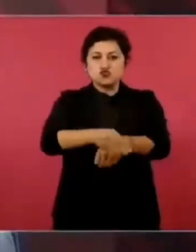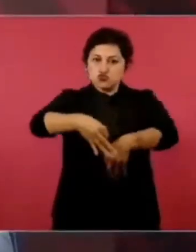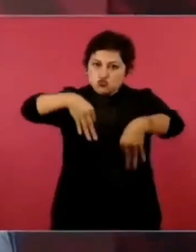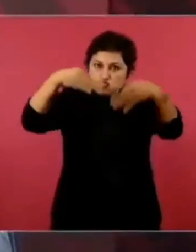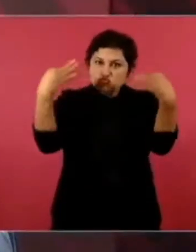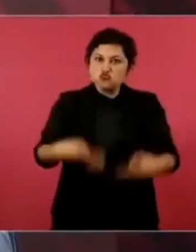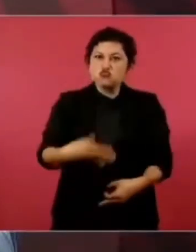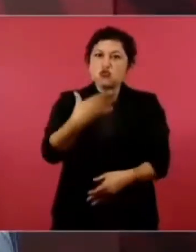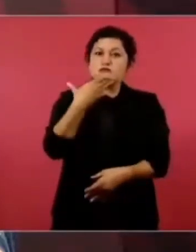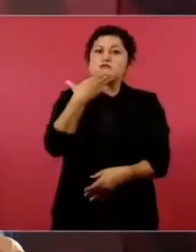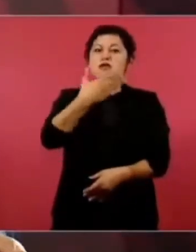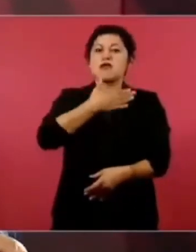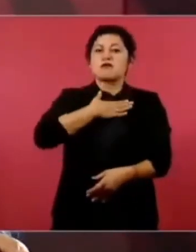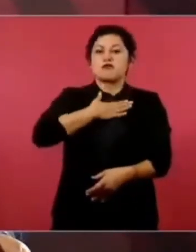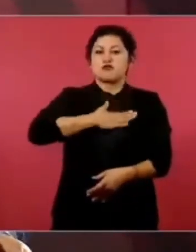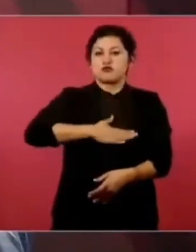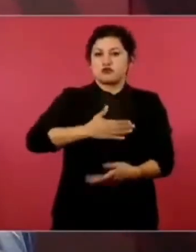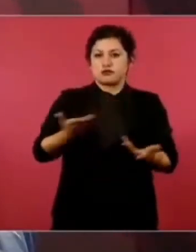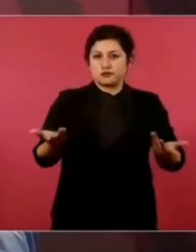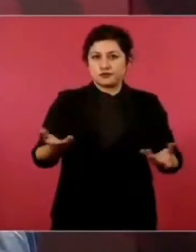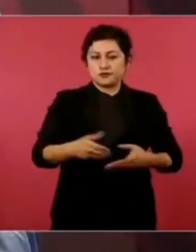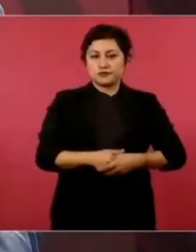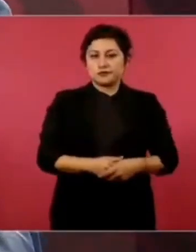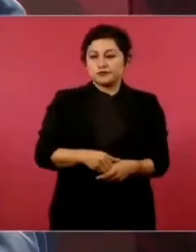Eso de la tienda, pues